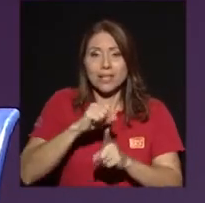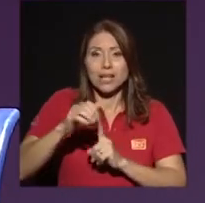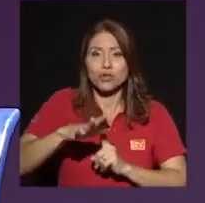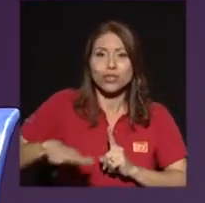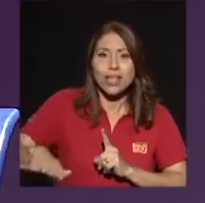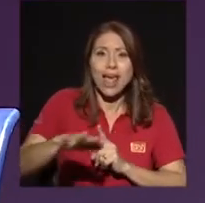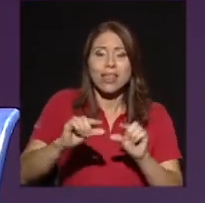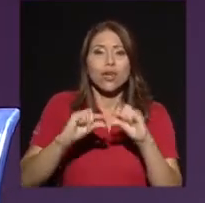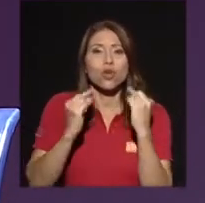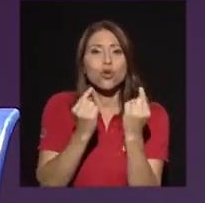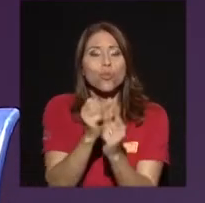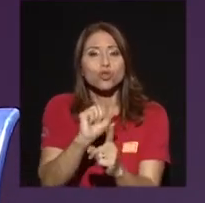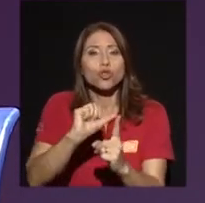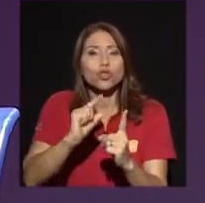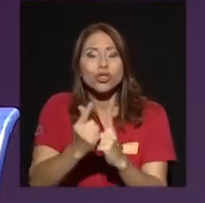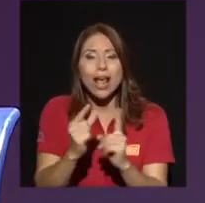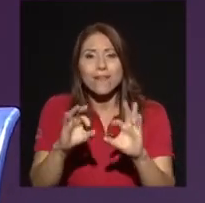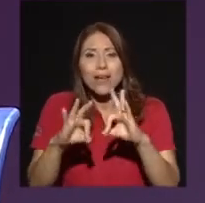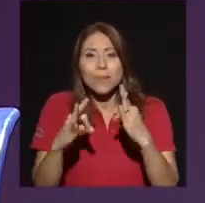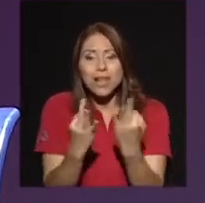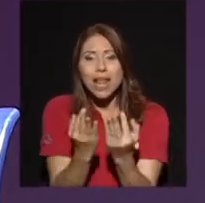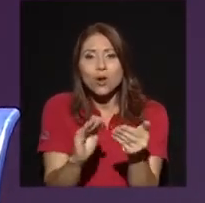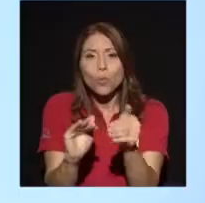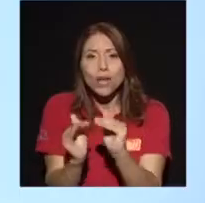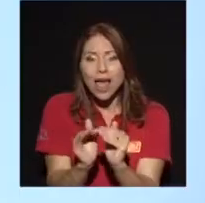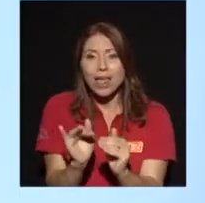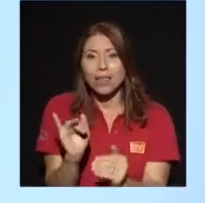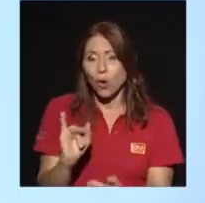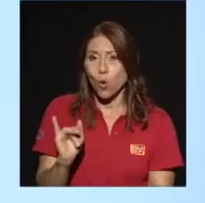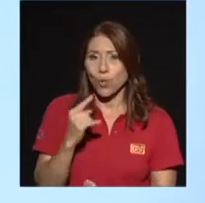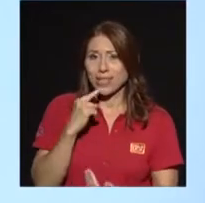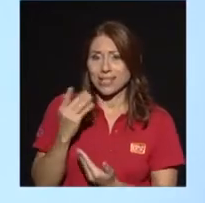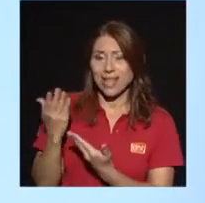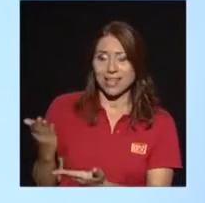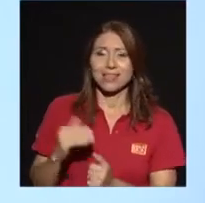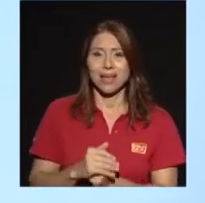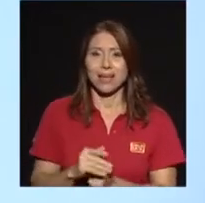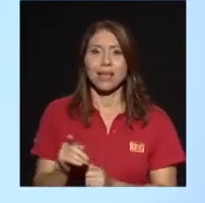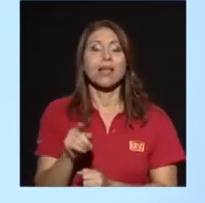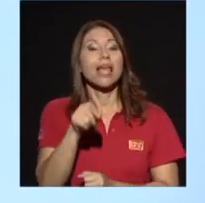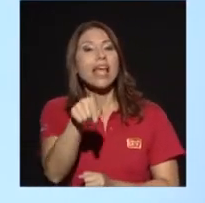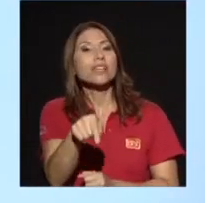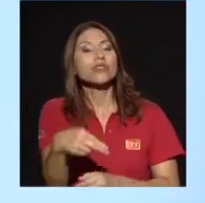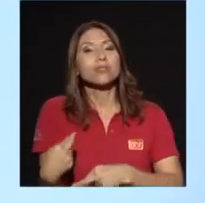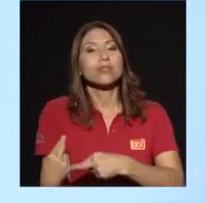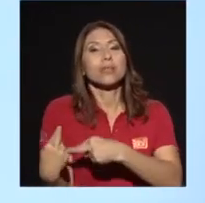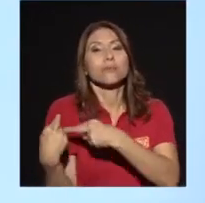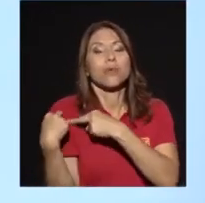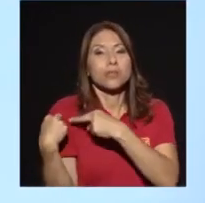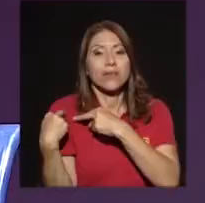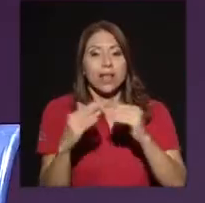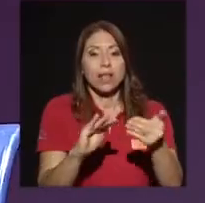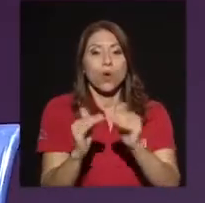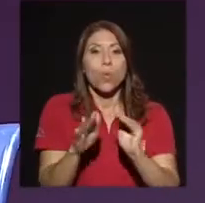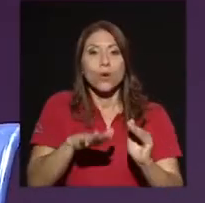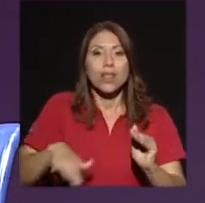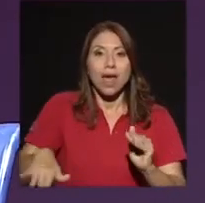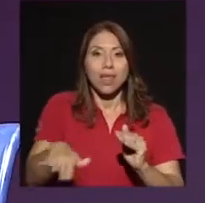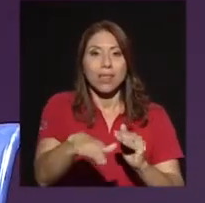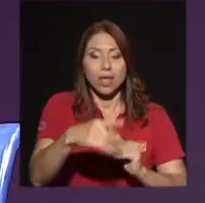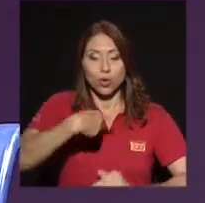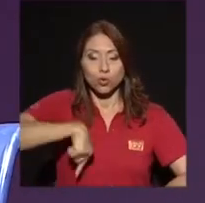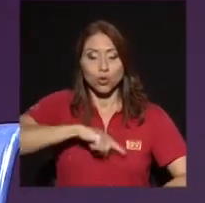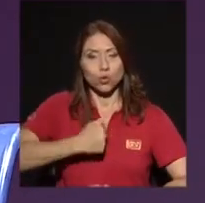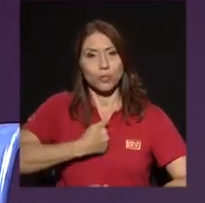contexto familiar, comunal, que era lo que nos estaba invitando Zulay, ¿verdad? Uh-huh. Que desde las comunidades responsabilicemos nuestras